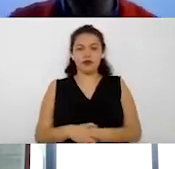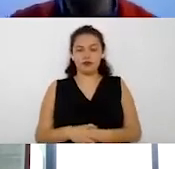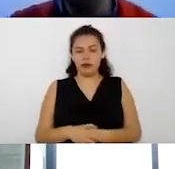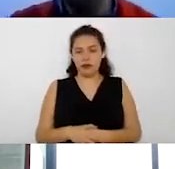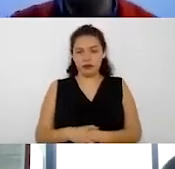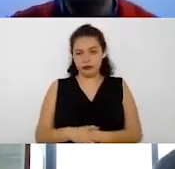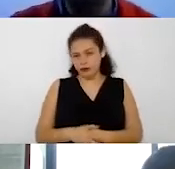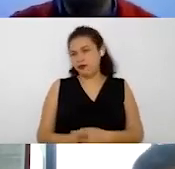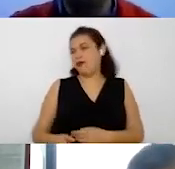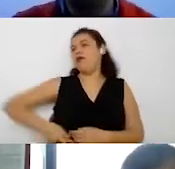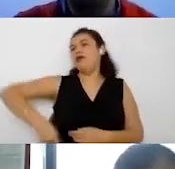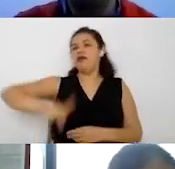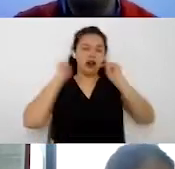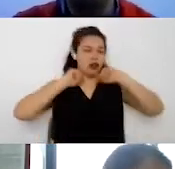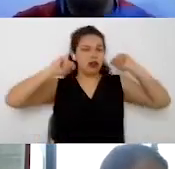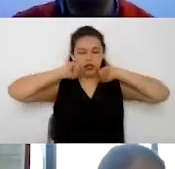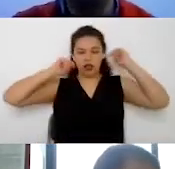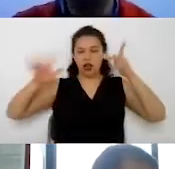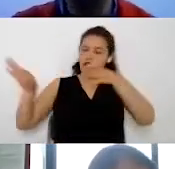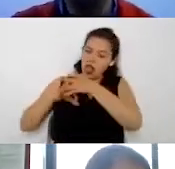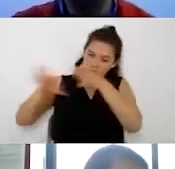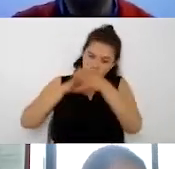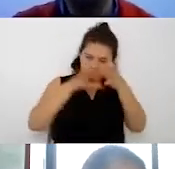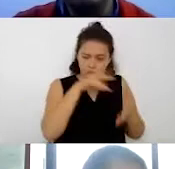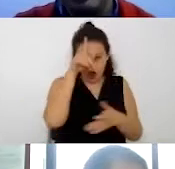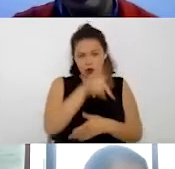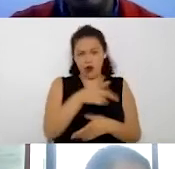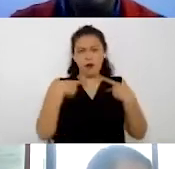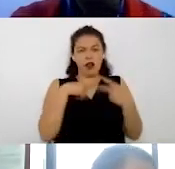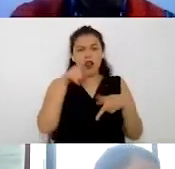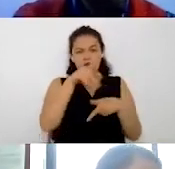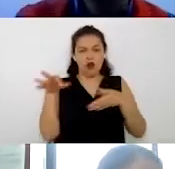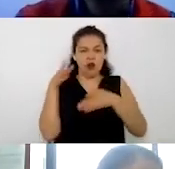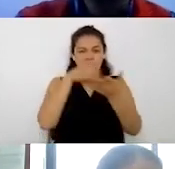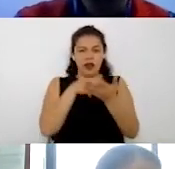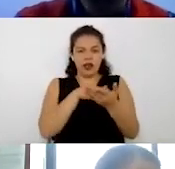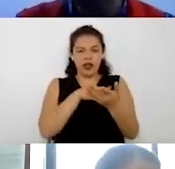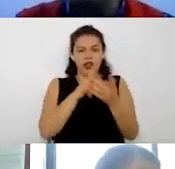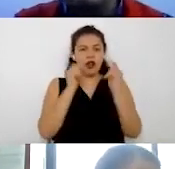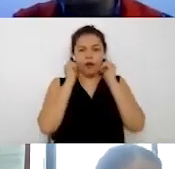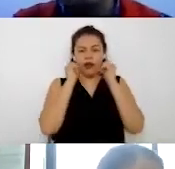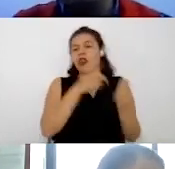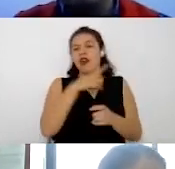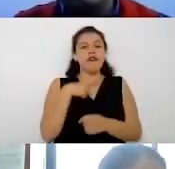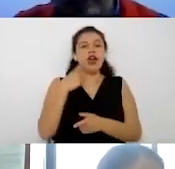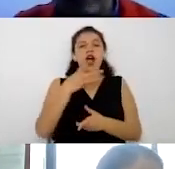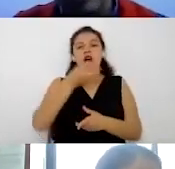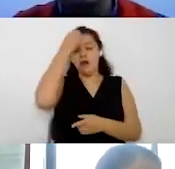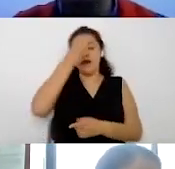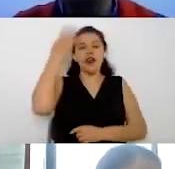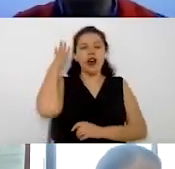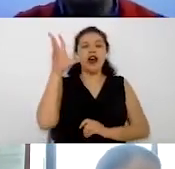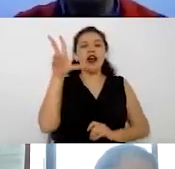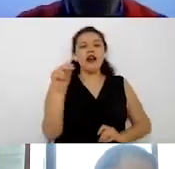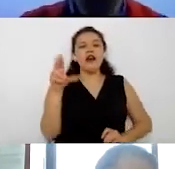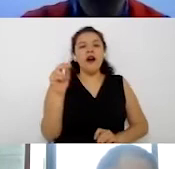no importando la cercanía a donde la víctima vaya a llegar, no se nos debe pasar para nada, les repito,